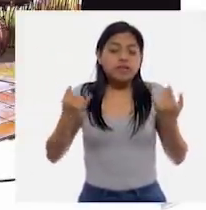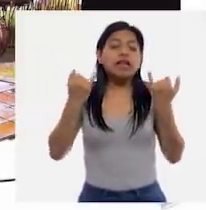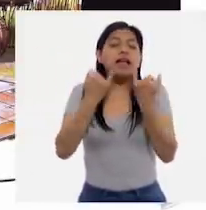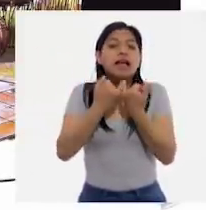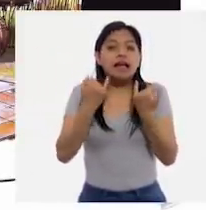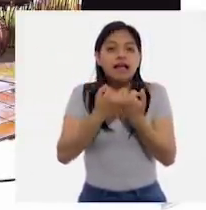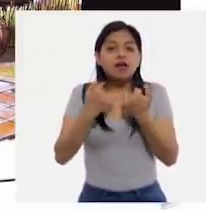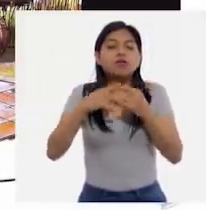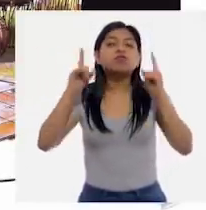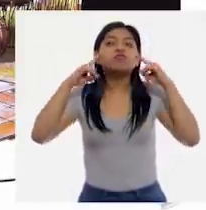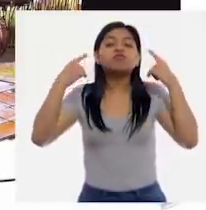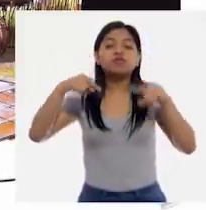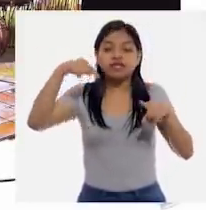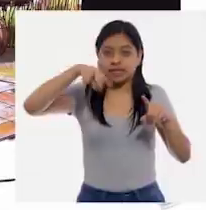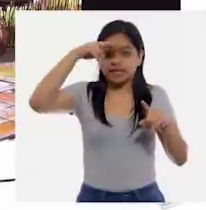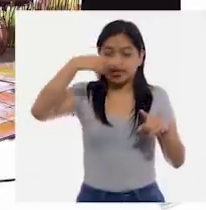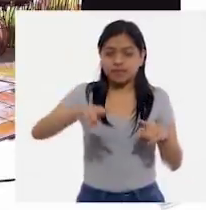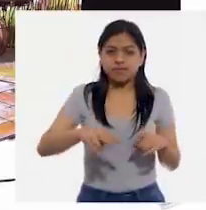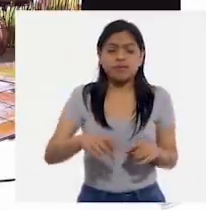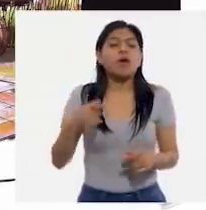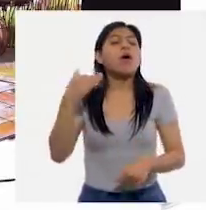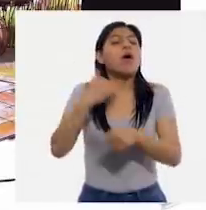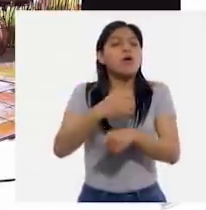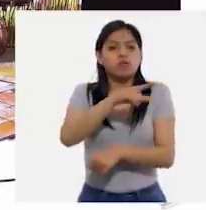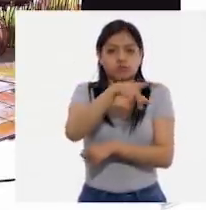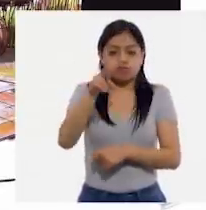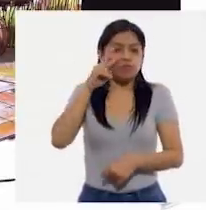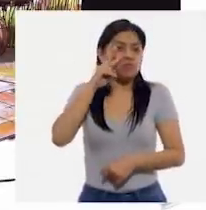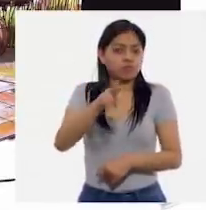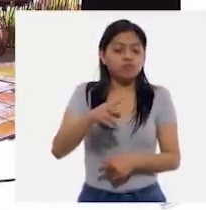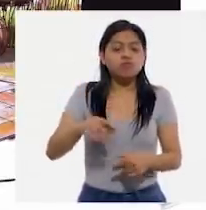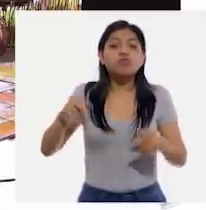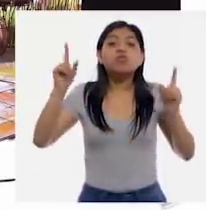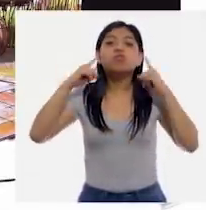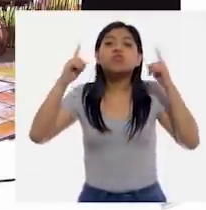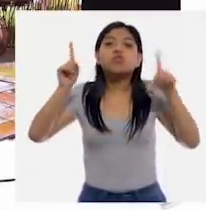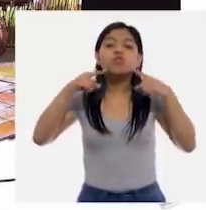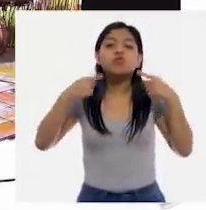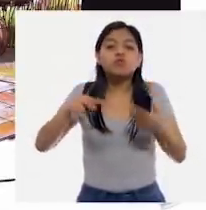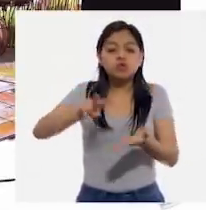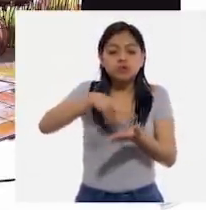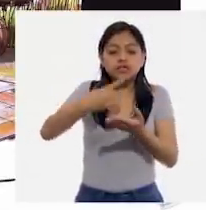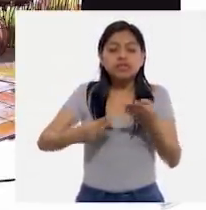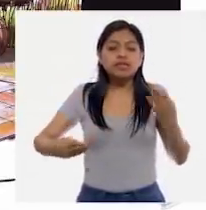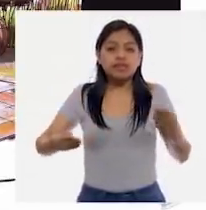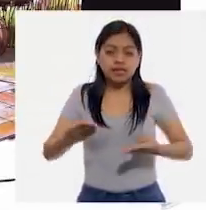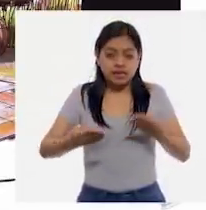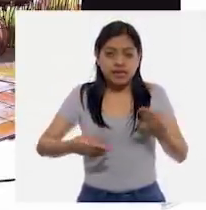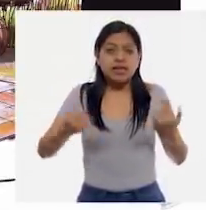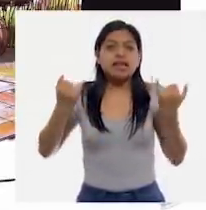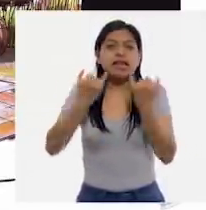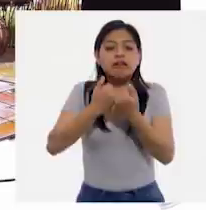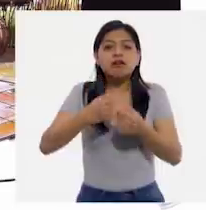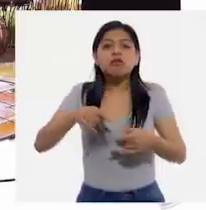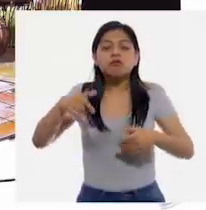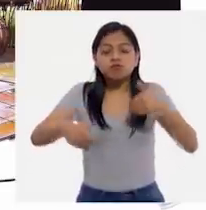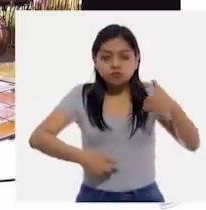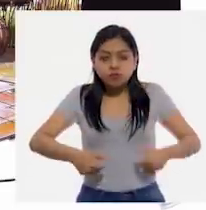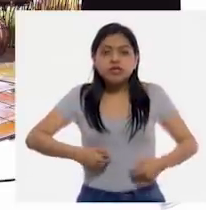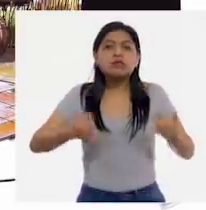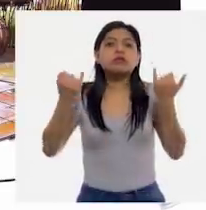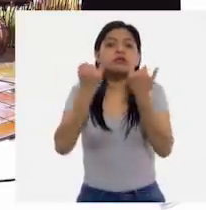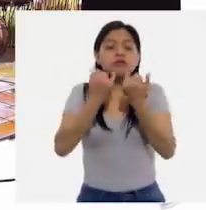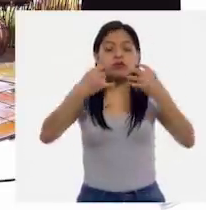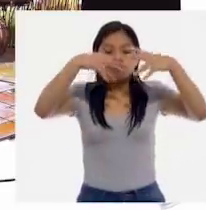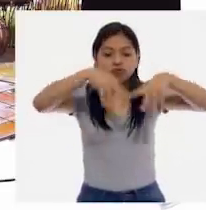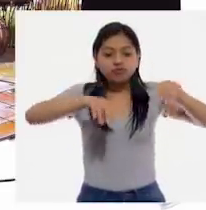Ahora veamos en acción cómo funciona en conjunto la música, la danza, el teatro y la escenografía con este fragmento del